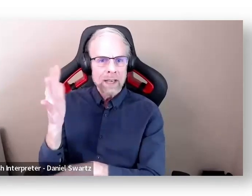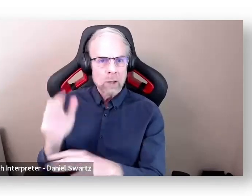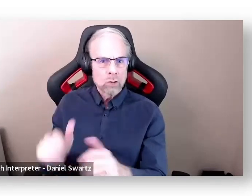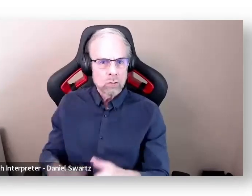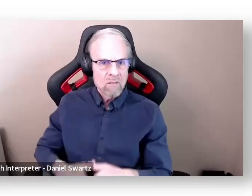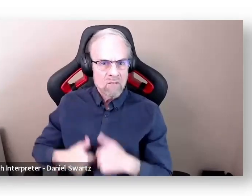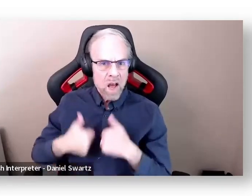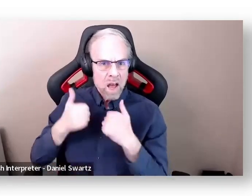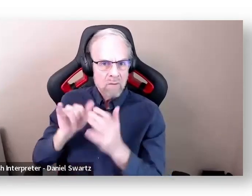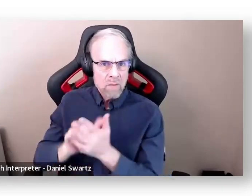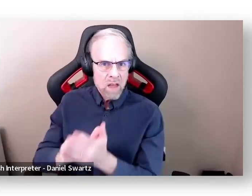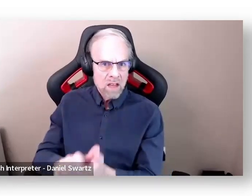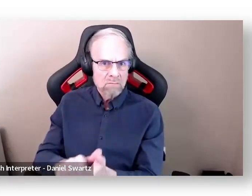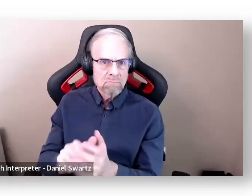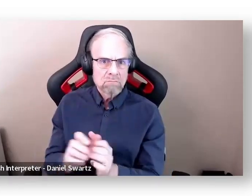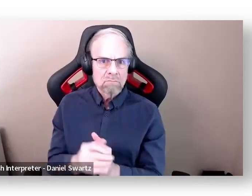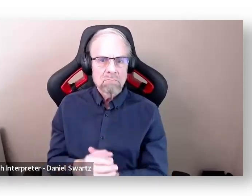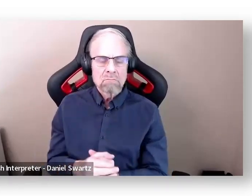vuelva de eso.